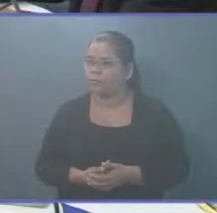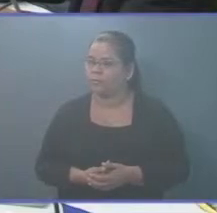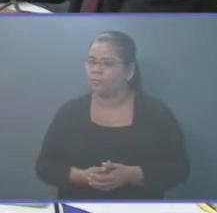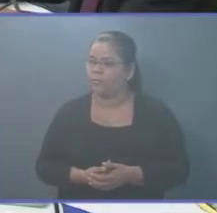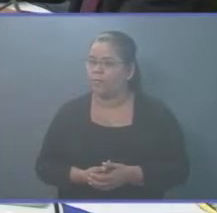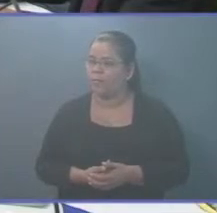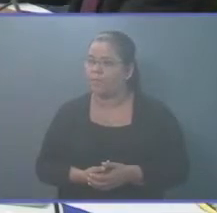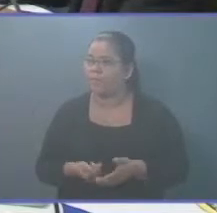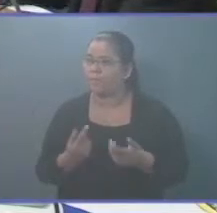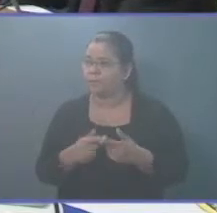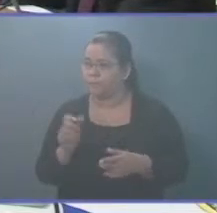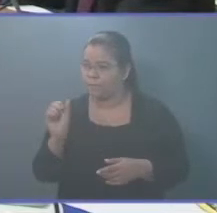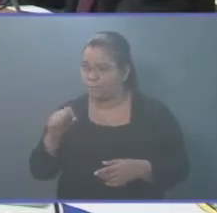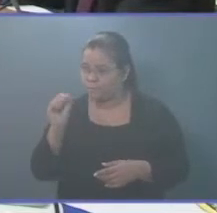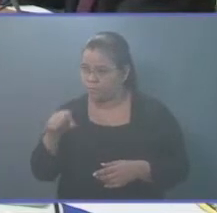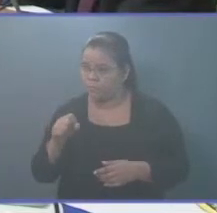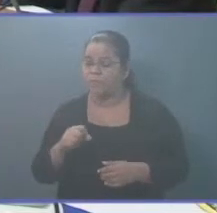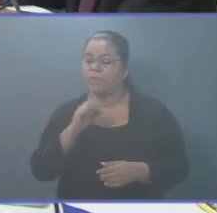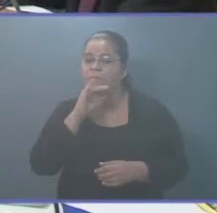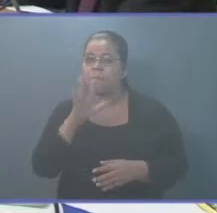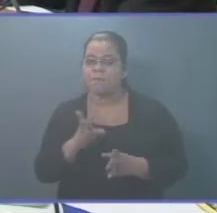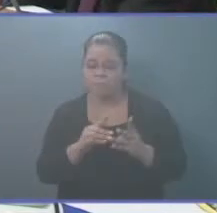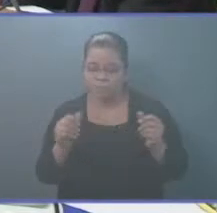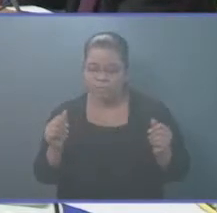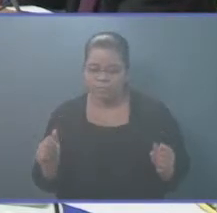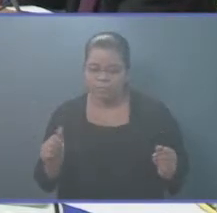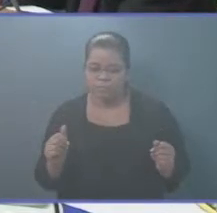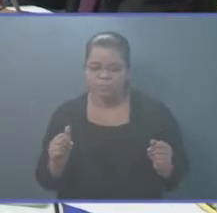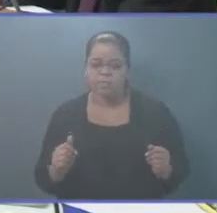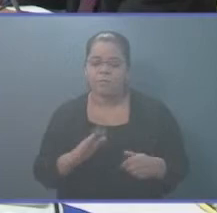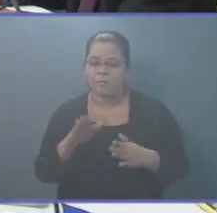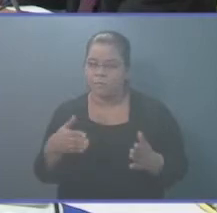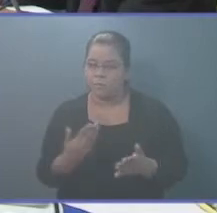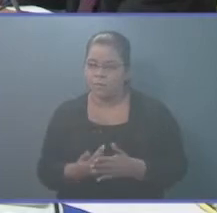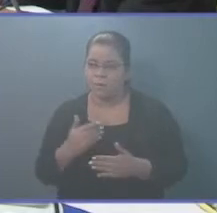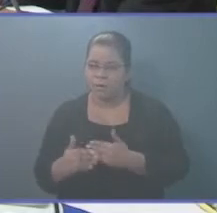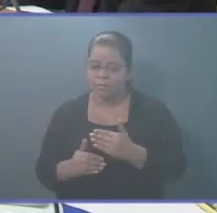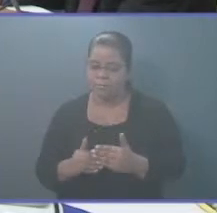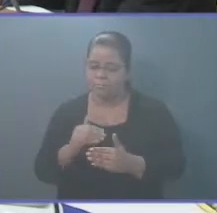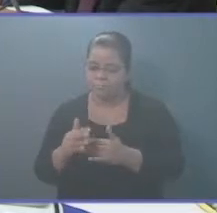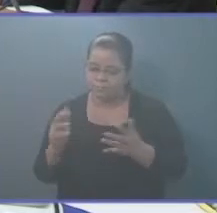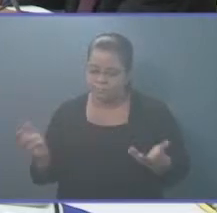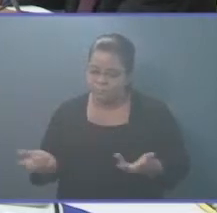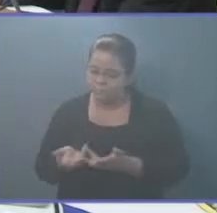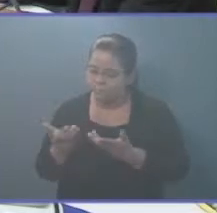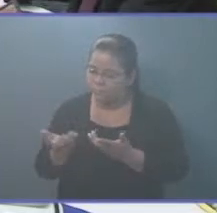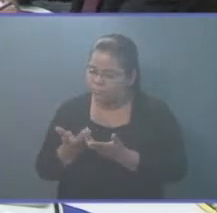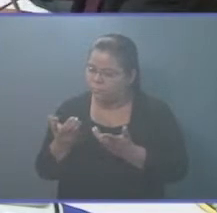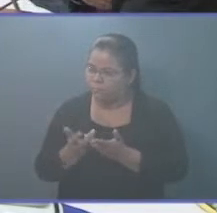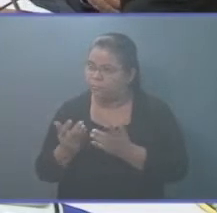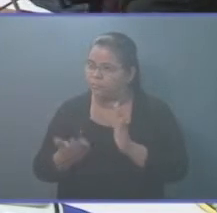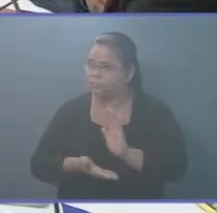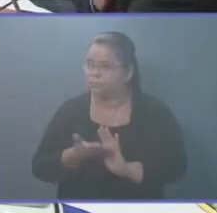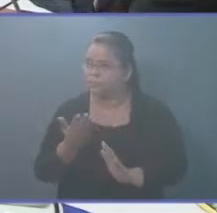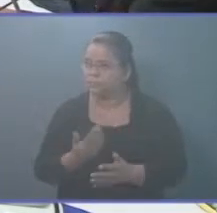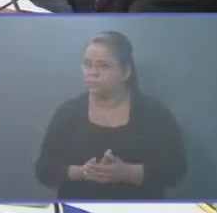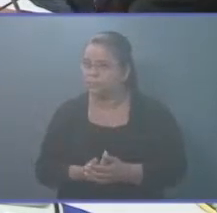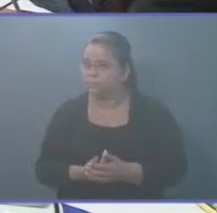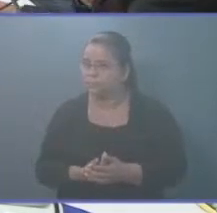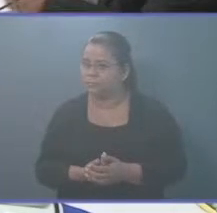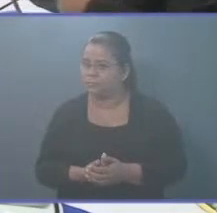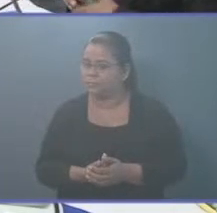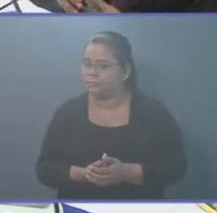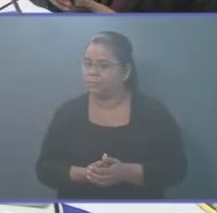el fiscal. podrá, quizás durante las diligencias de investigación e incluso procedimientos de detención